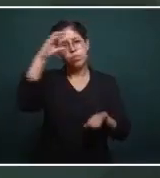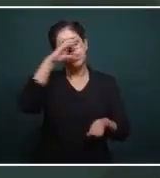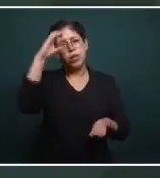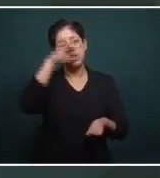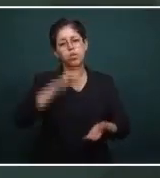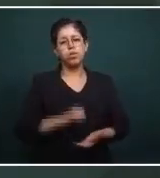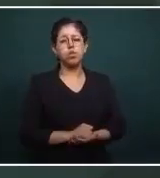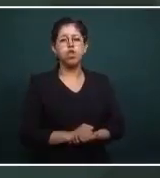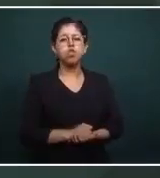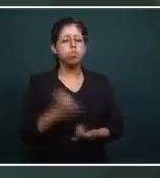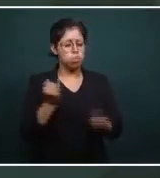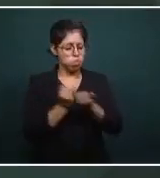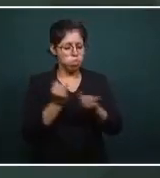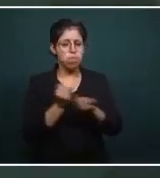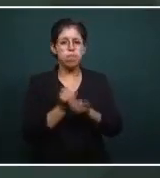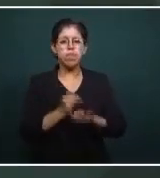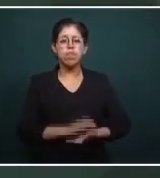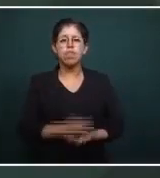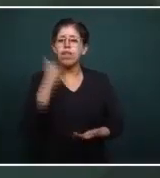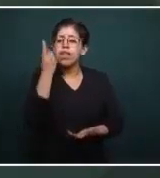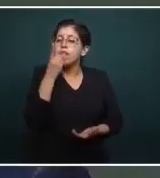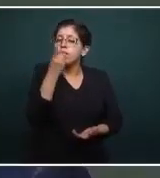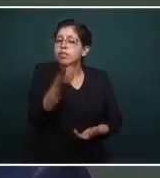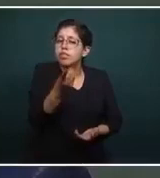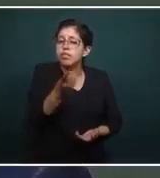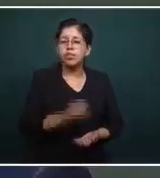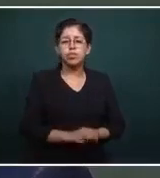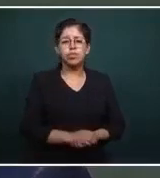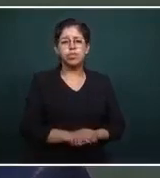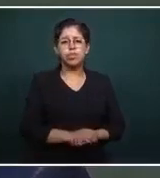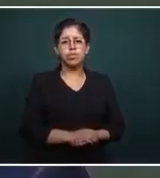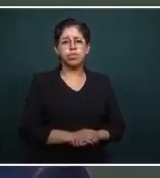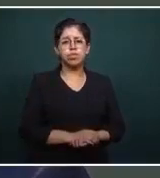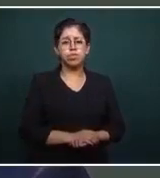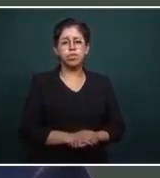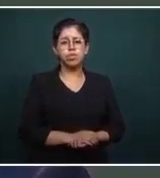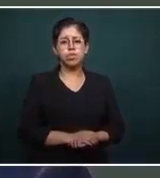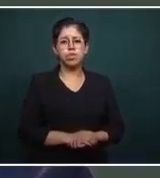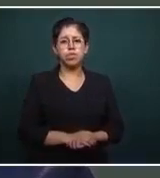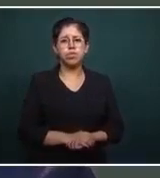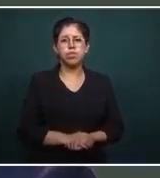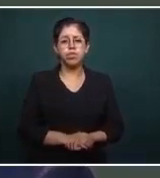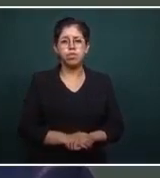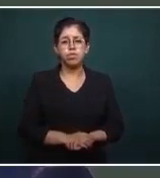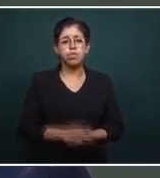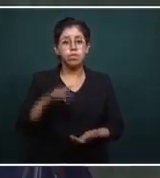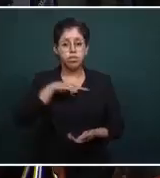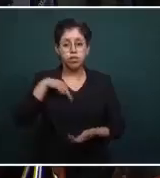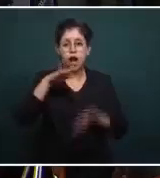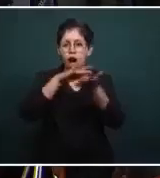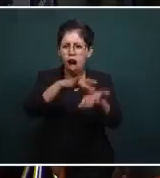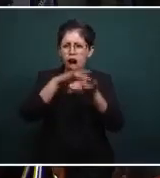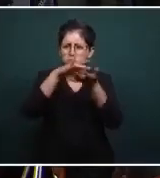como también aprovecho para decir que se está apoyando y se va a